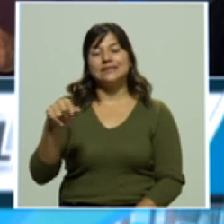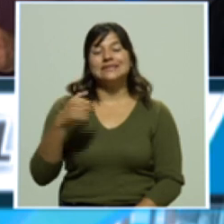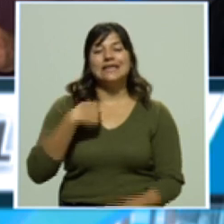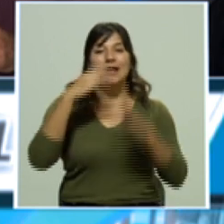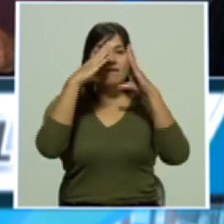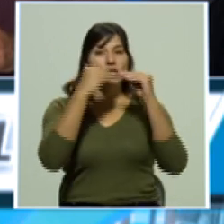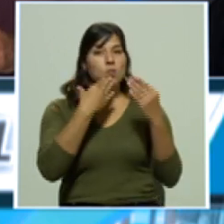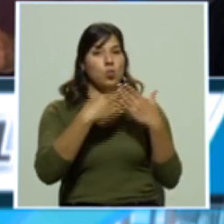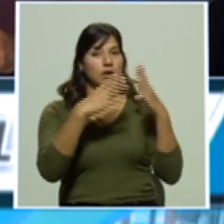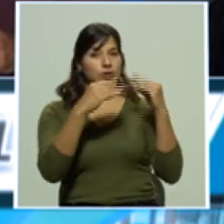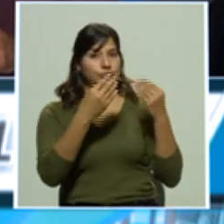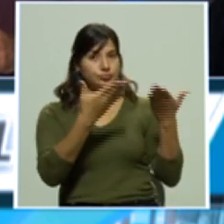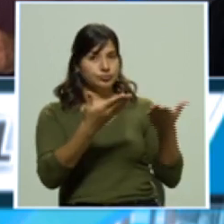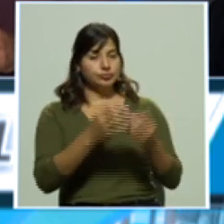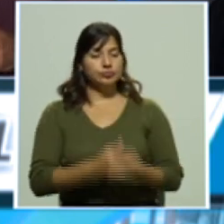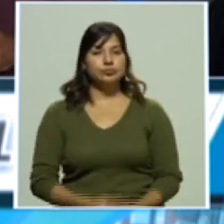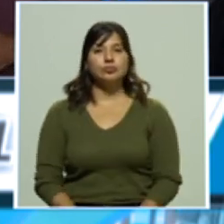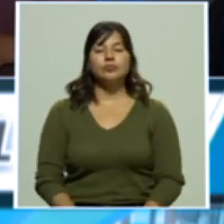dato.